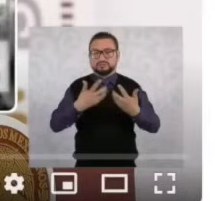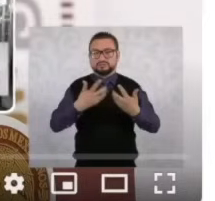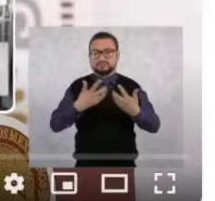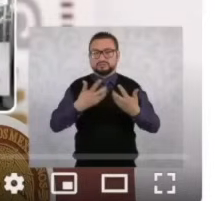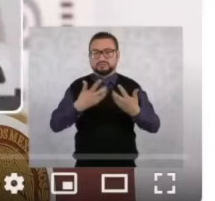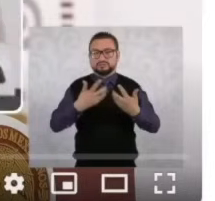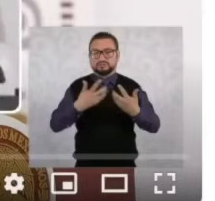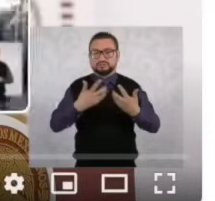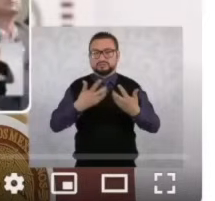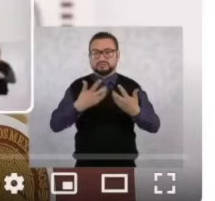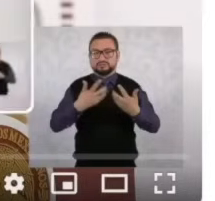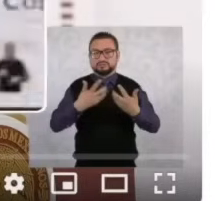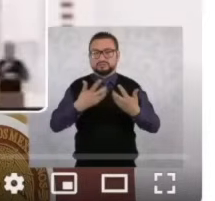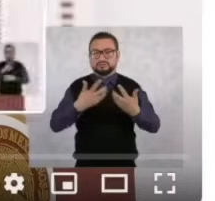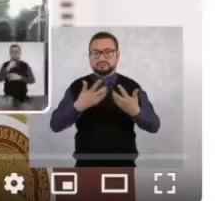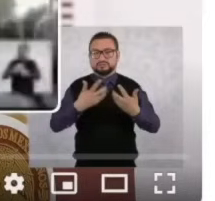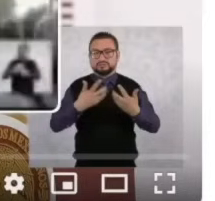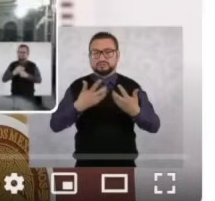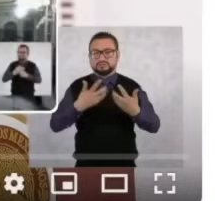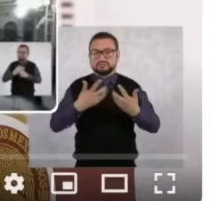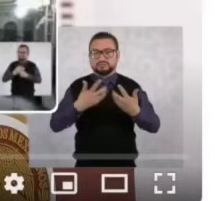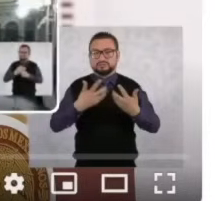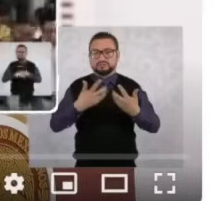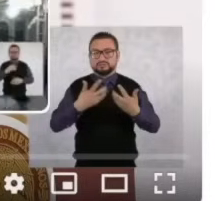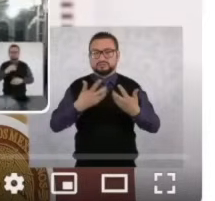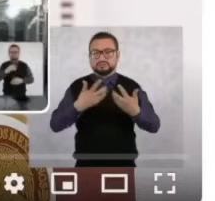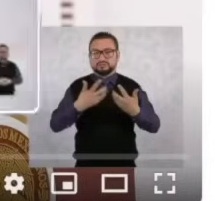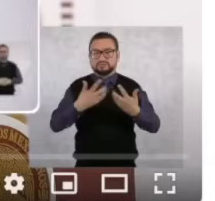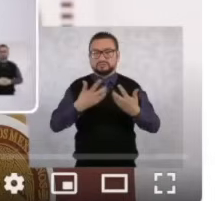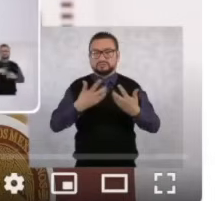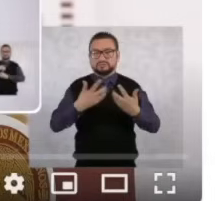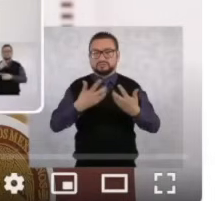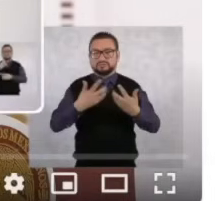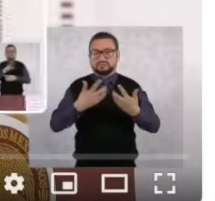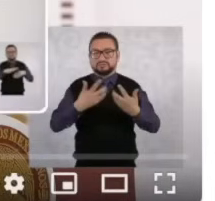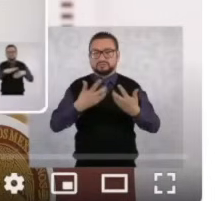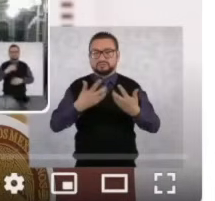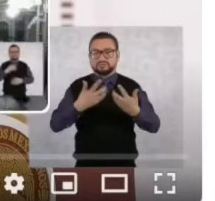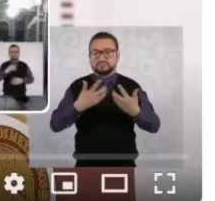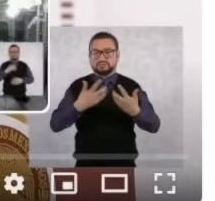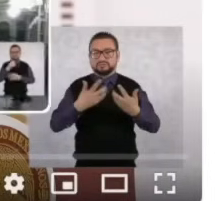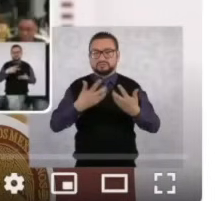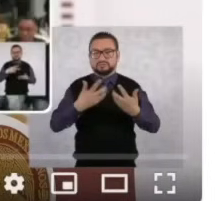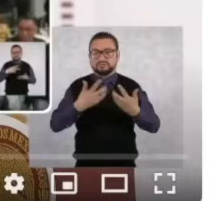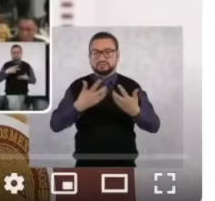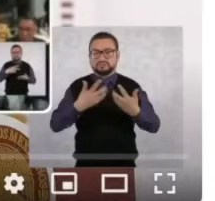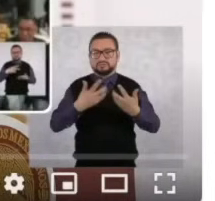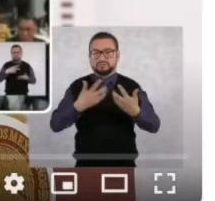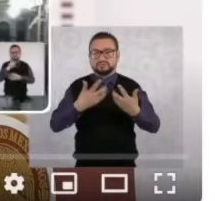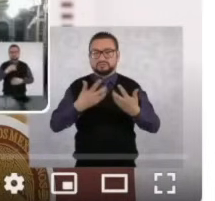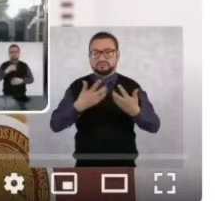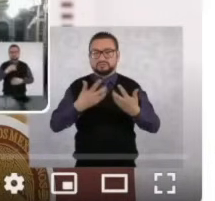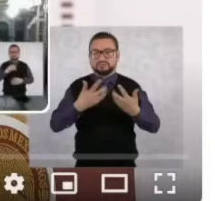y dice que, bueno, pues es un cínico García Luna, porque ya le quería echar la culpa, ya le quería echar la culpa a